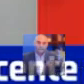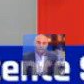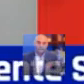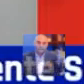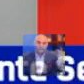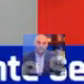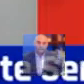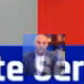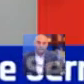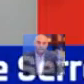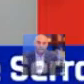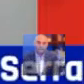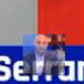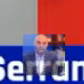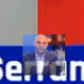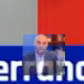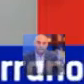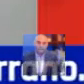Twitter,